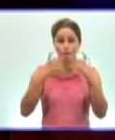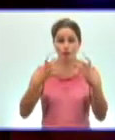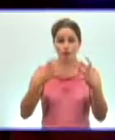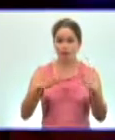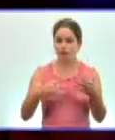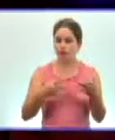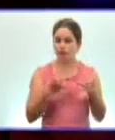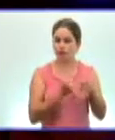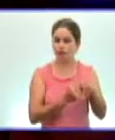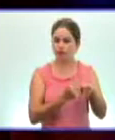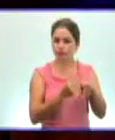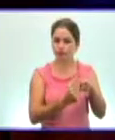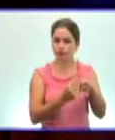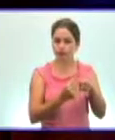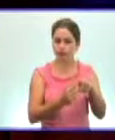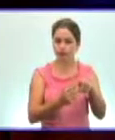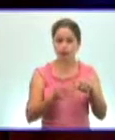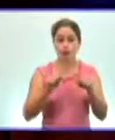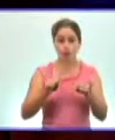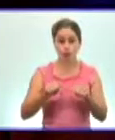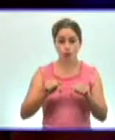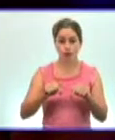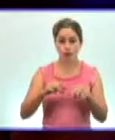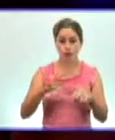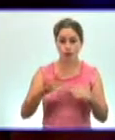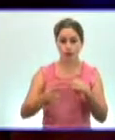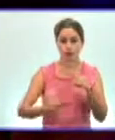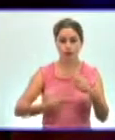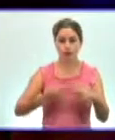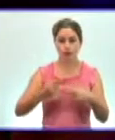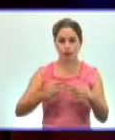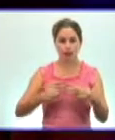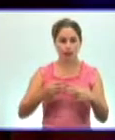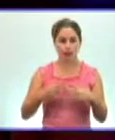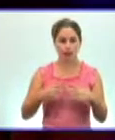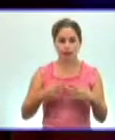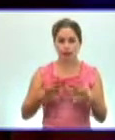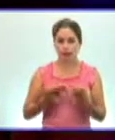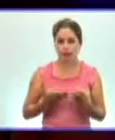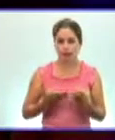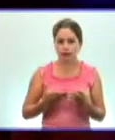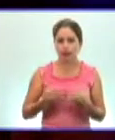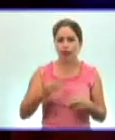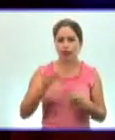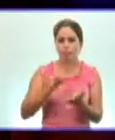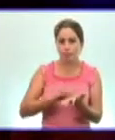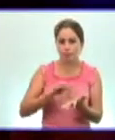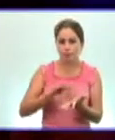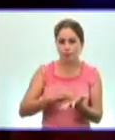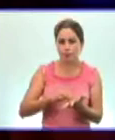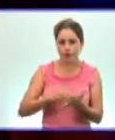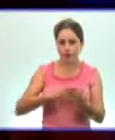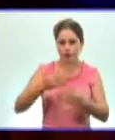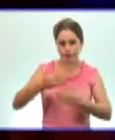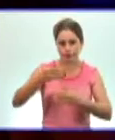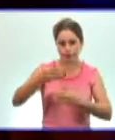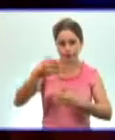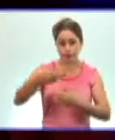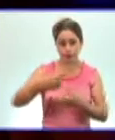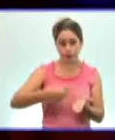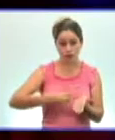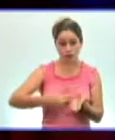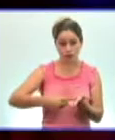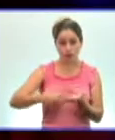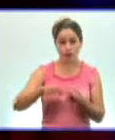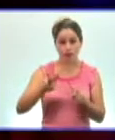conmemoraciones y por lo tanto hemos tratado de distribuir algunas de ellas a lo largo de toda la